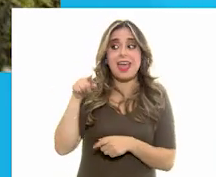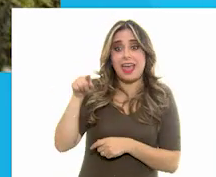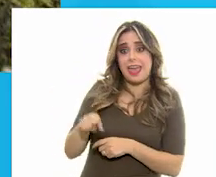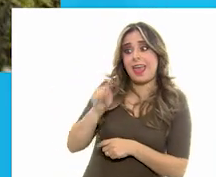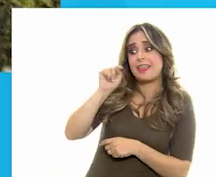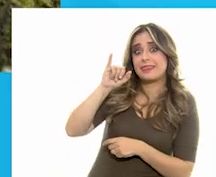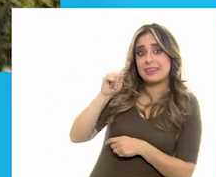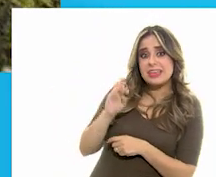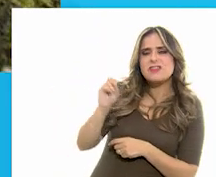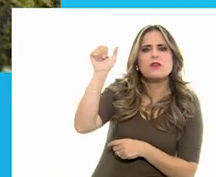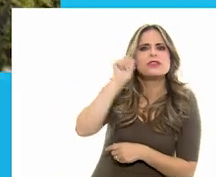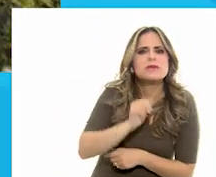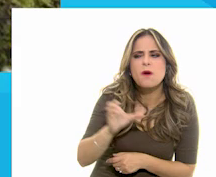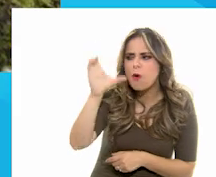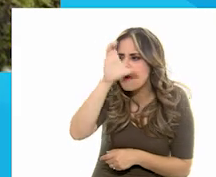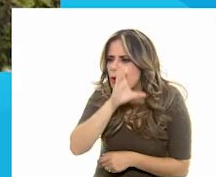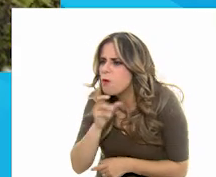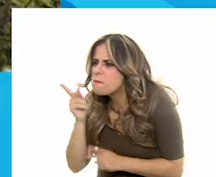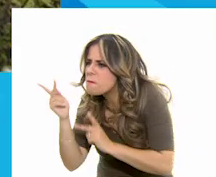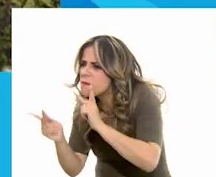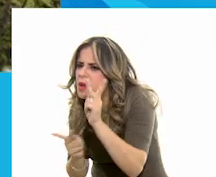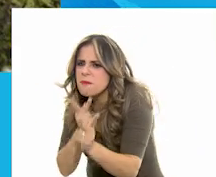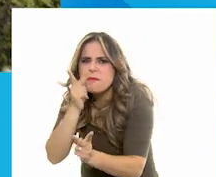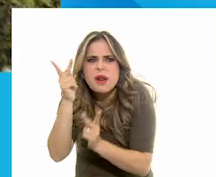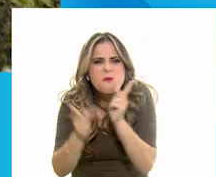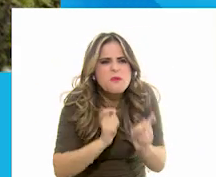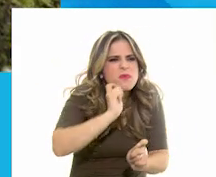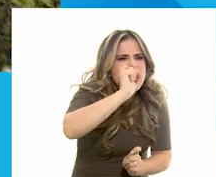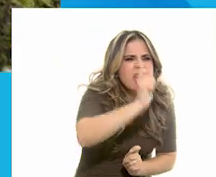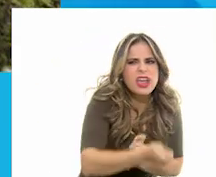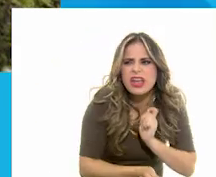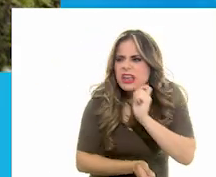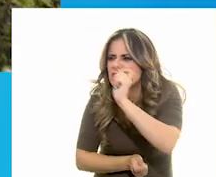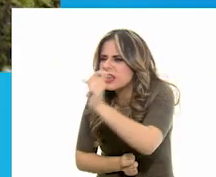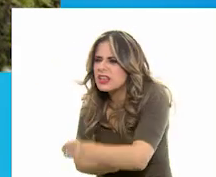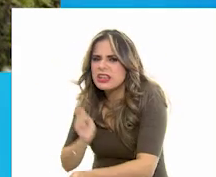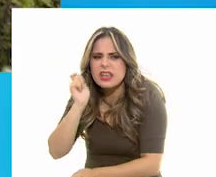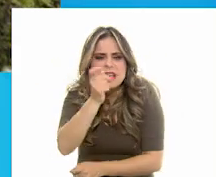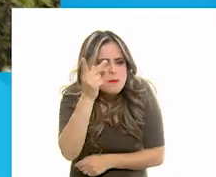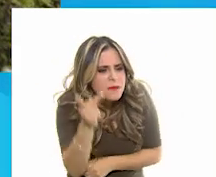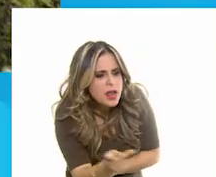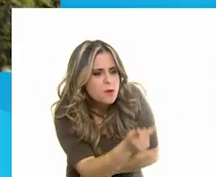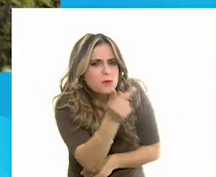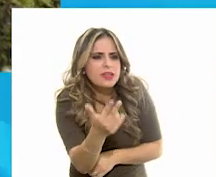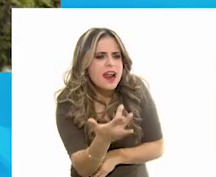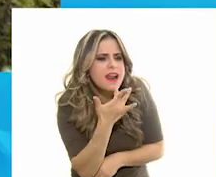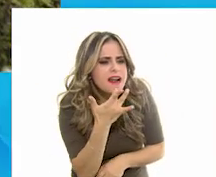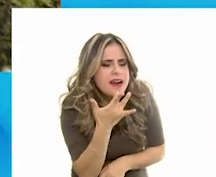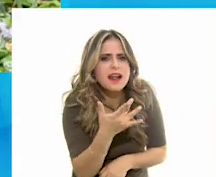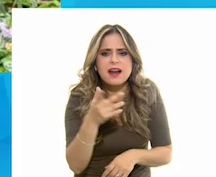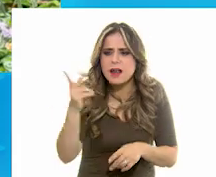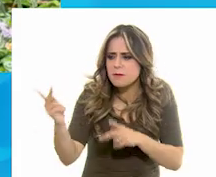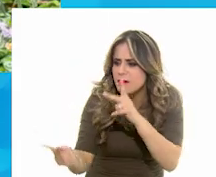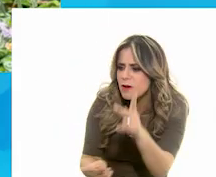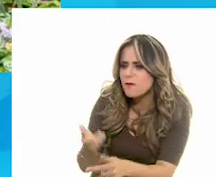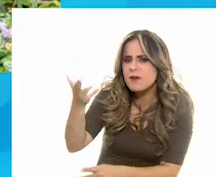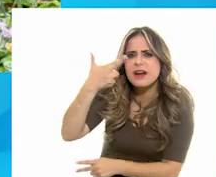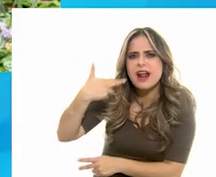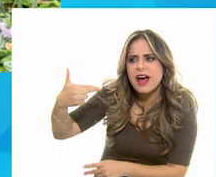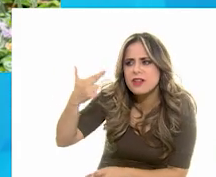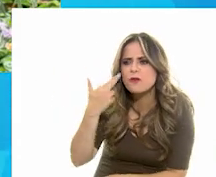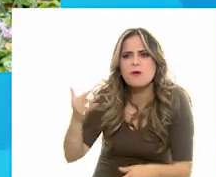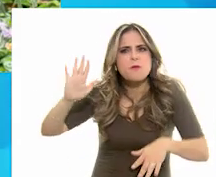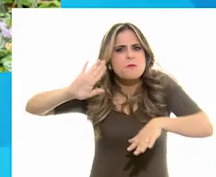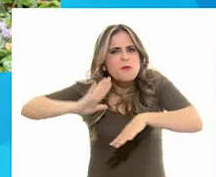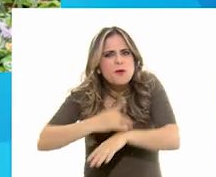Tito curioso es un preguntón, pregunta a las ranas, pregunta al ratón, pregunta y pregunta por qué de